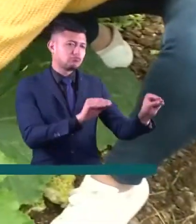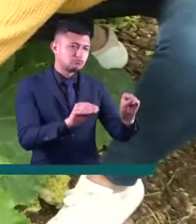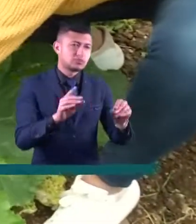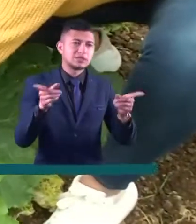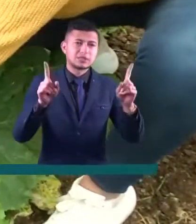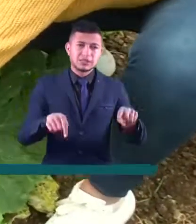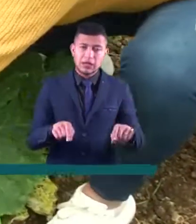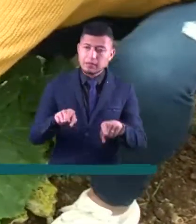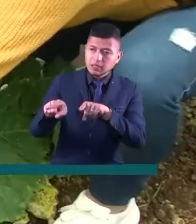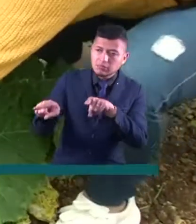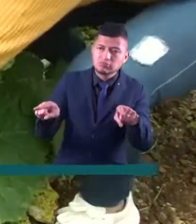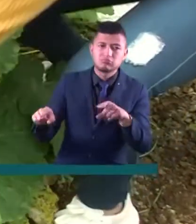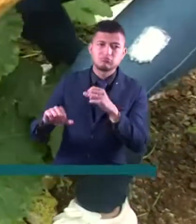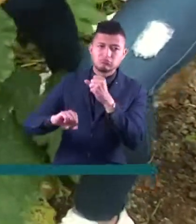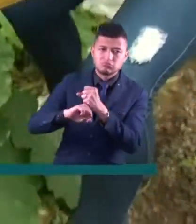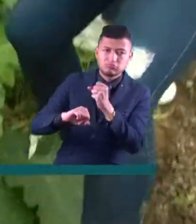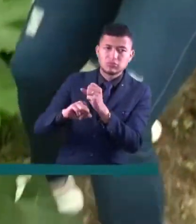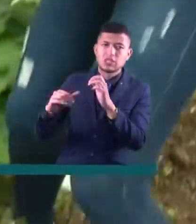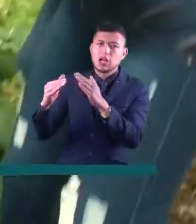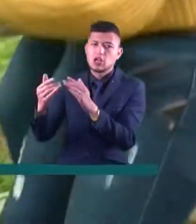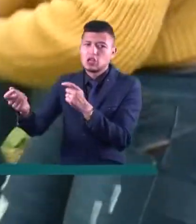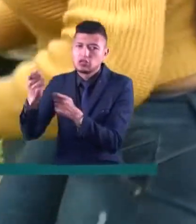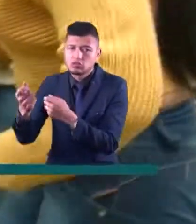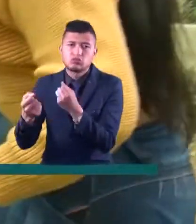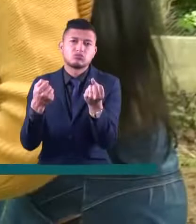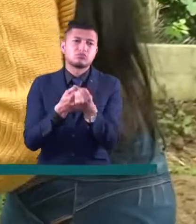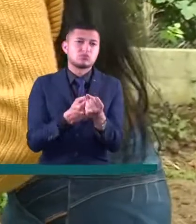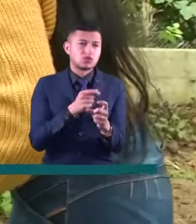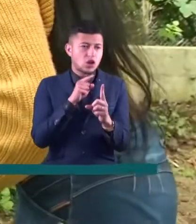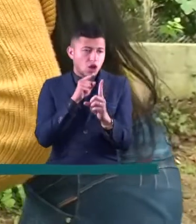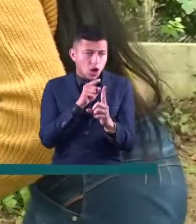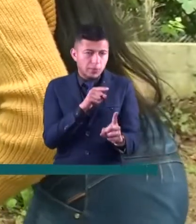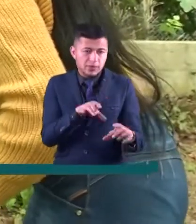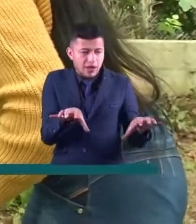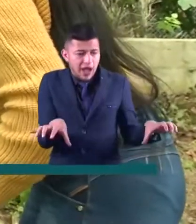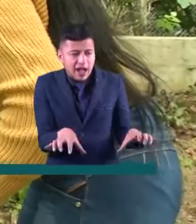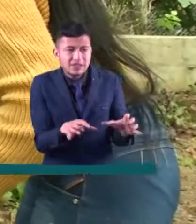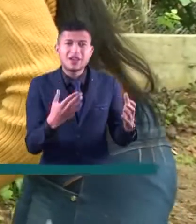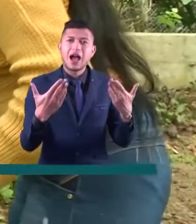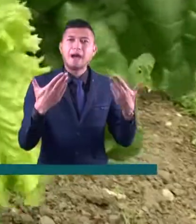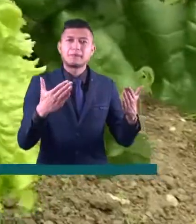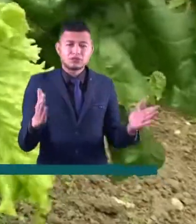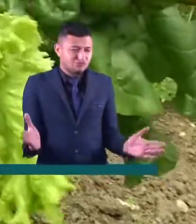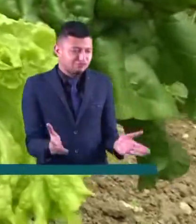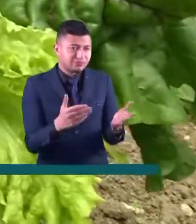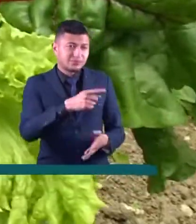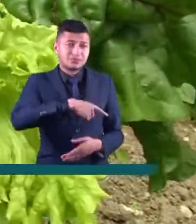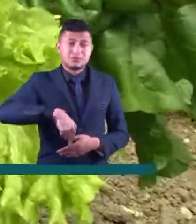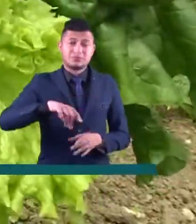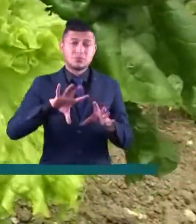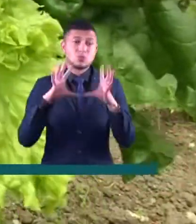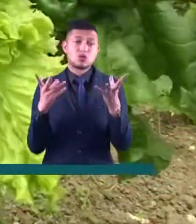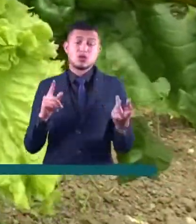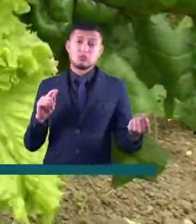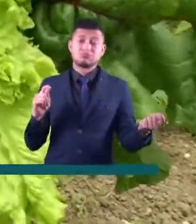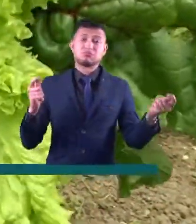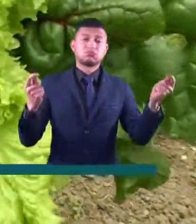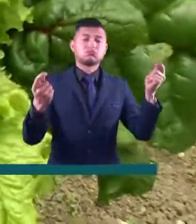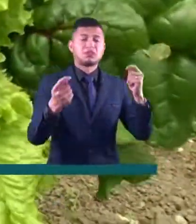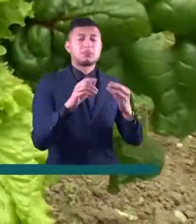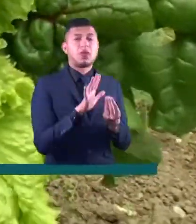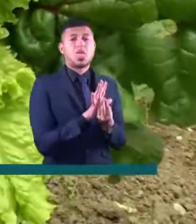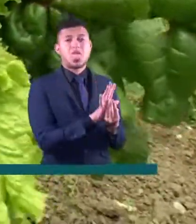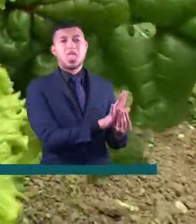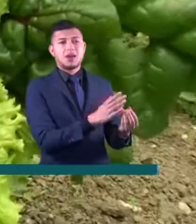y también a los colaboradores y vecinos. Todo con el objetivo de rescatar las actividades campesinas que con los cambios del mundo